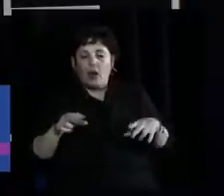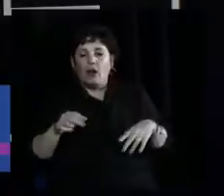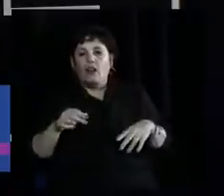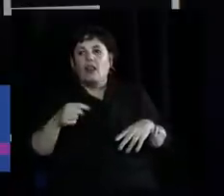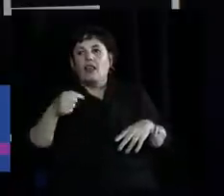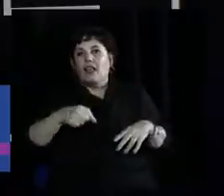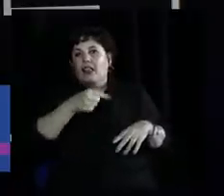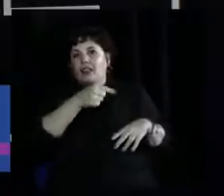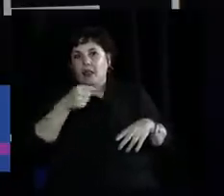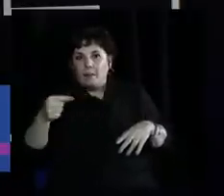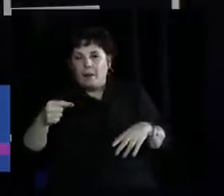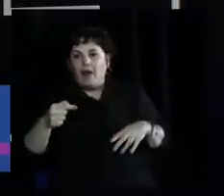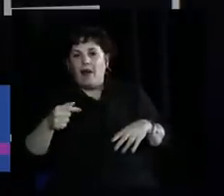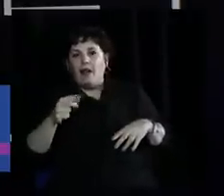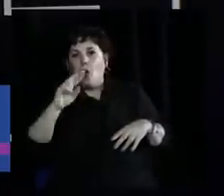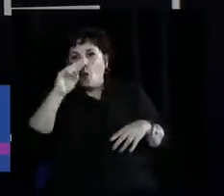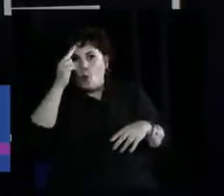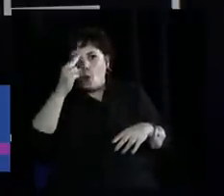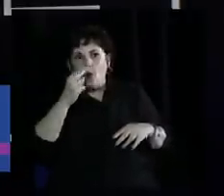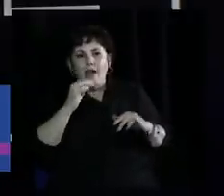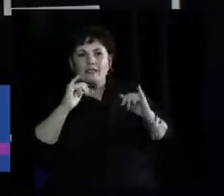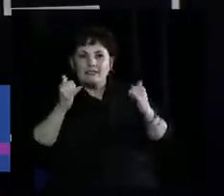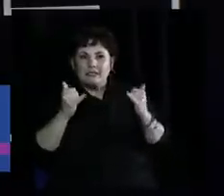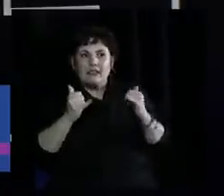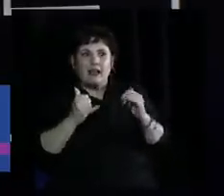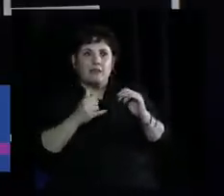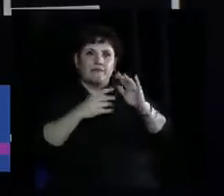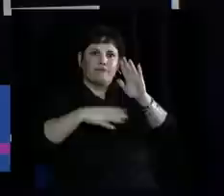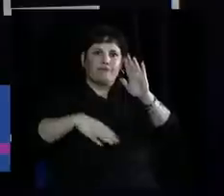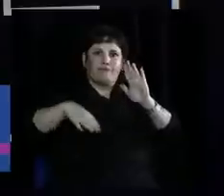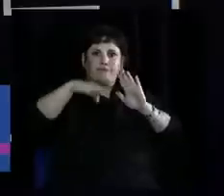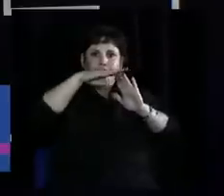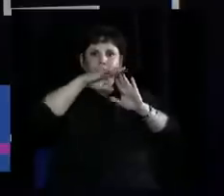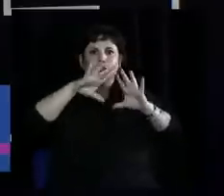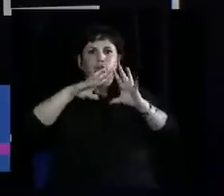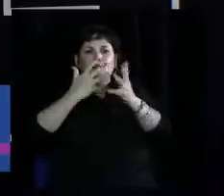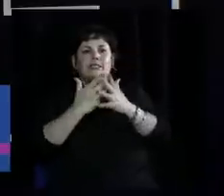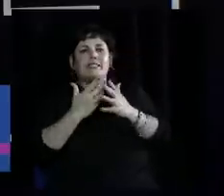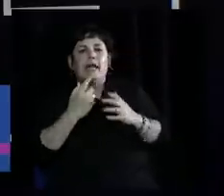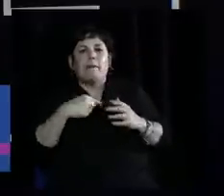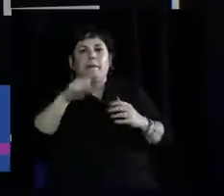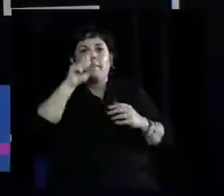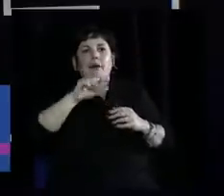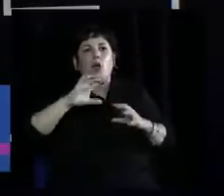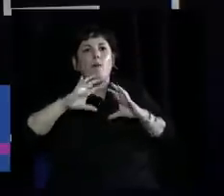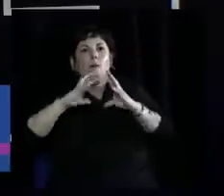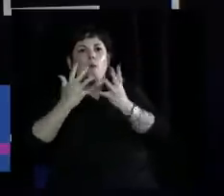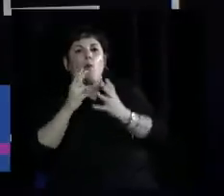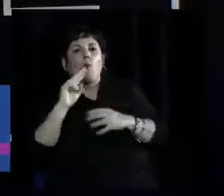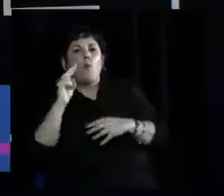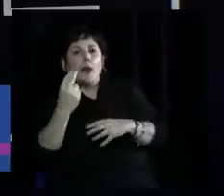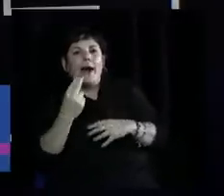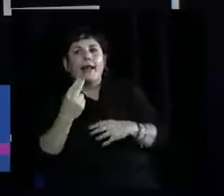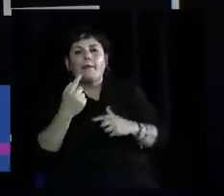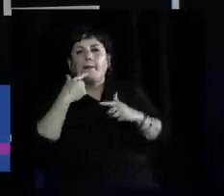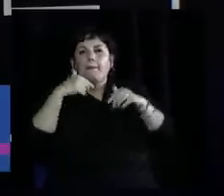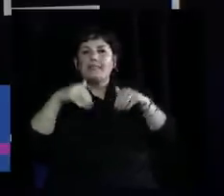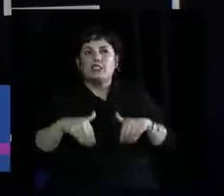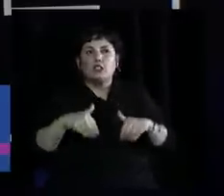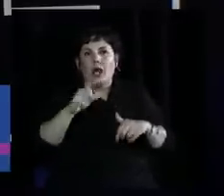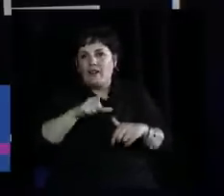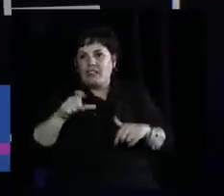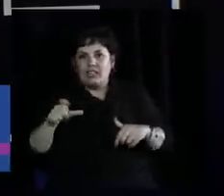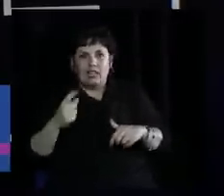esta semana Uruguay pasó a encabezar el ranking mundial de muertes por millón de habitantes. Encabezarlo